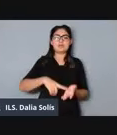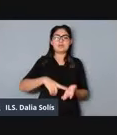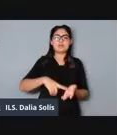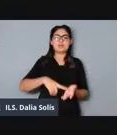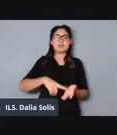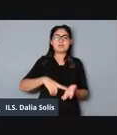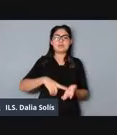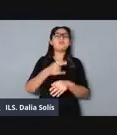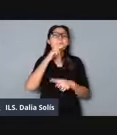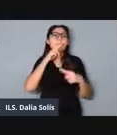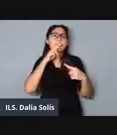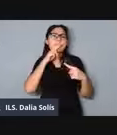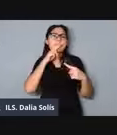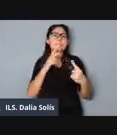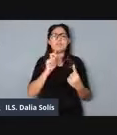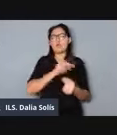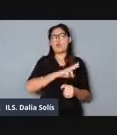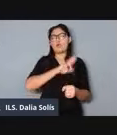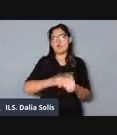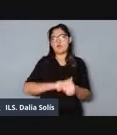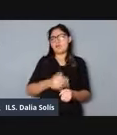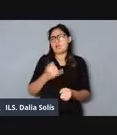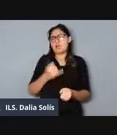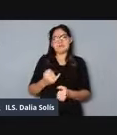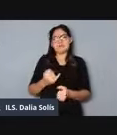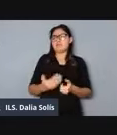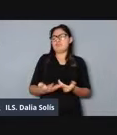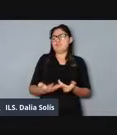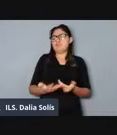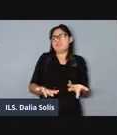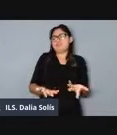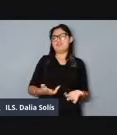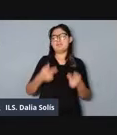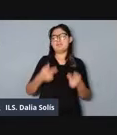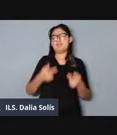en el perfil de la culpabilidad,